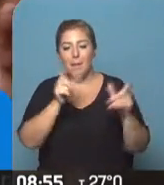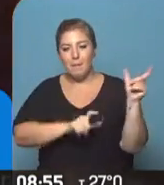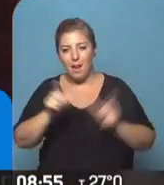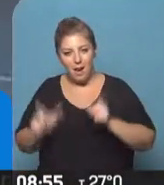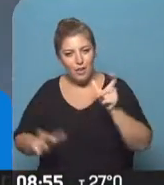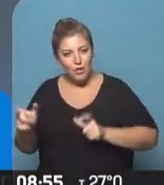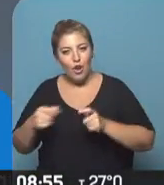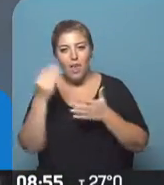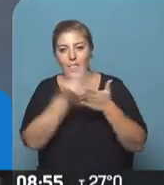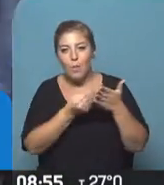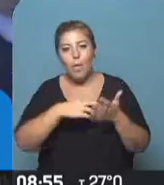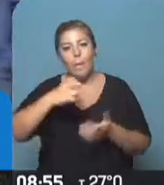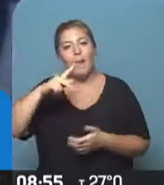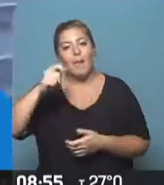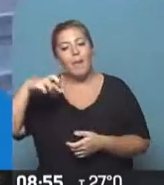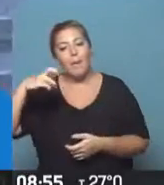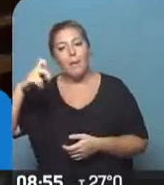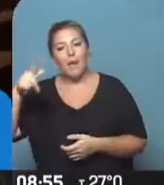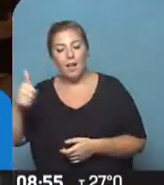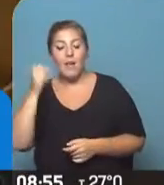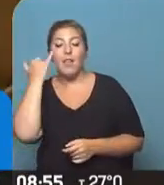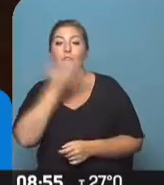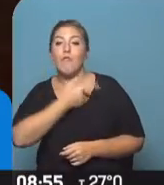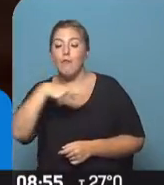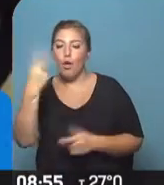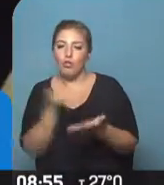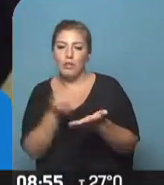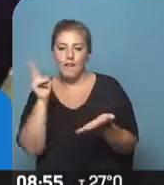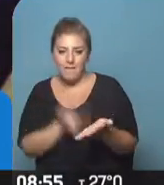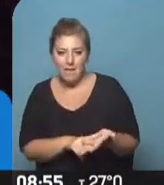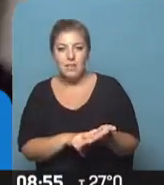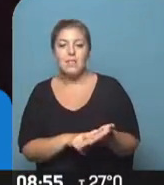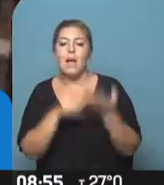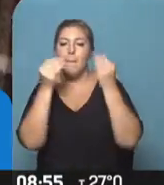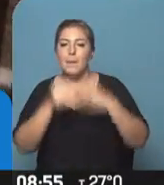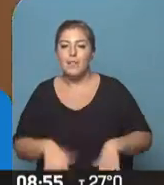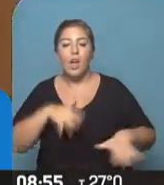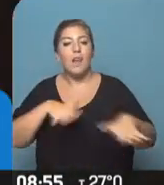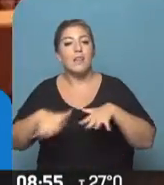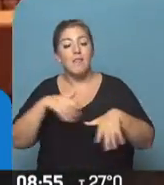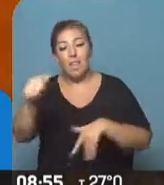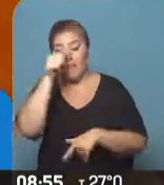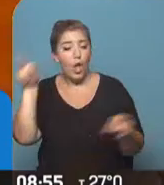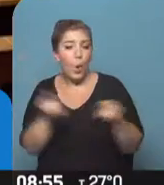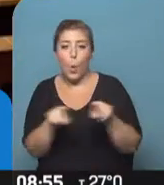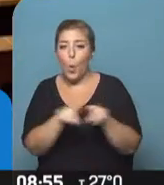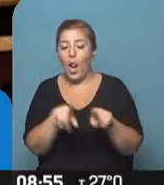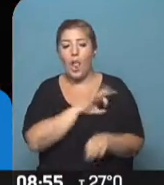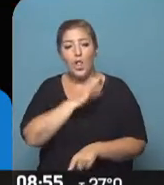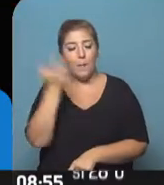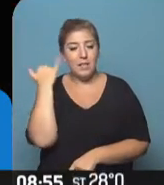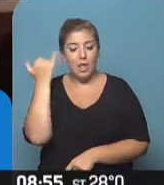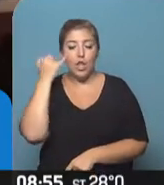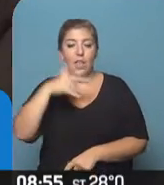los personajes animados de Pacapaca. Pero en febrero estar nuevamente empezando con la actividad de verano, tal como hicimos el año pasado. Y luego hacemos